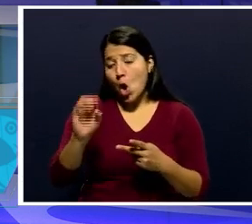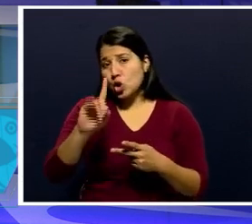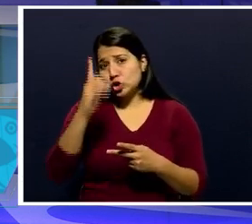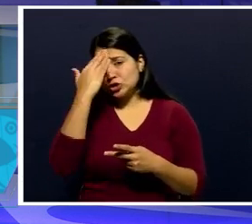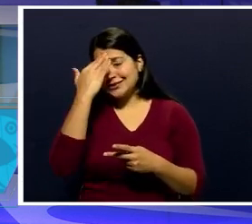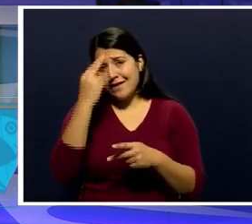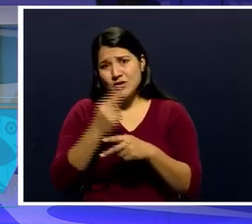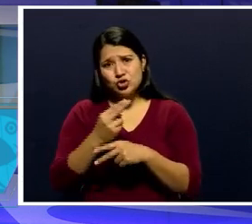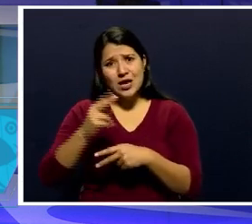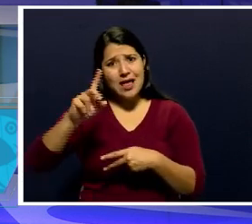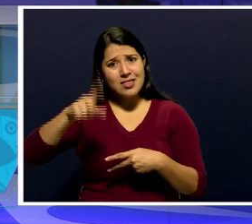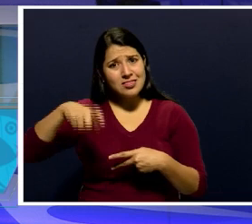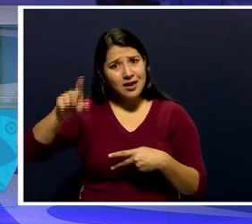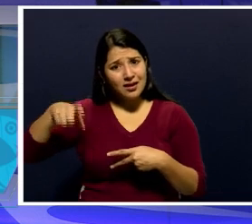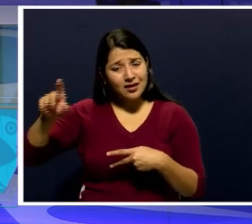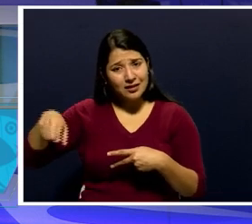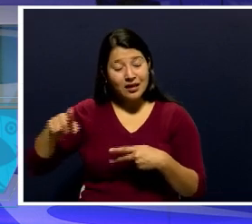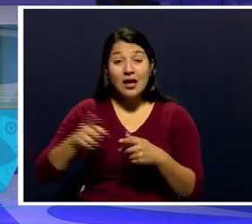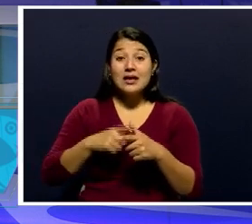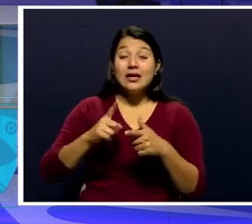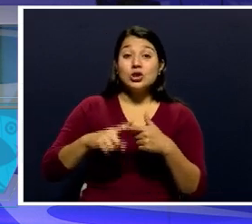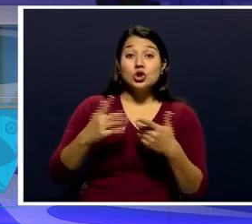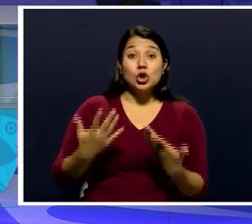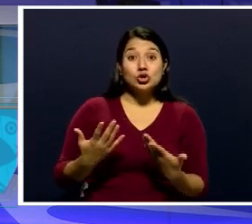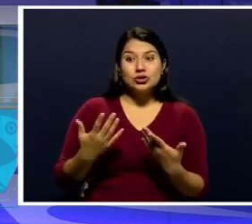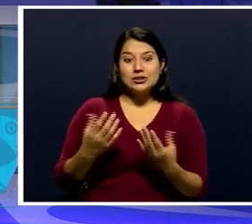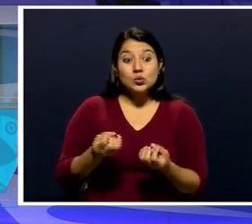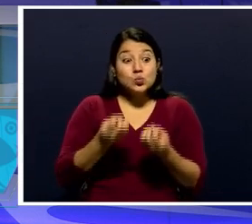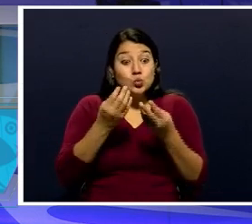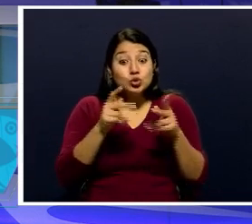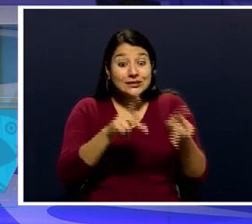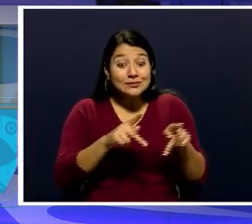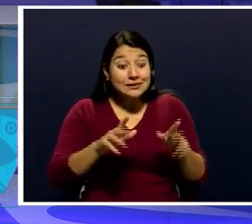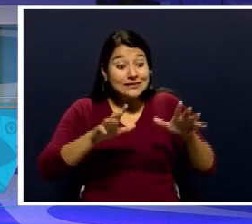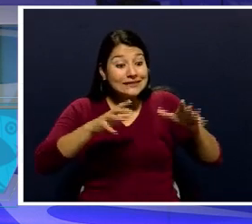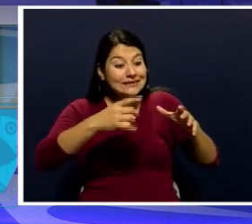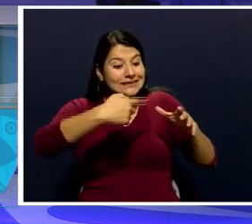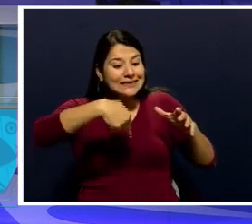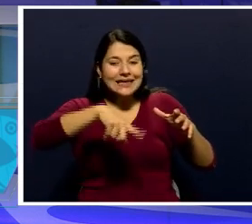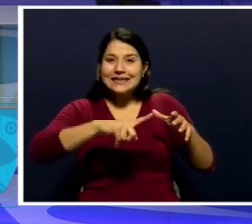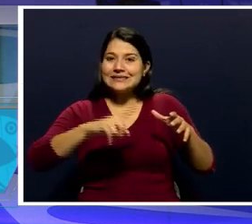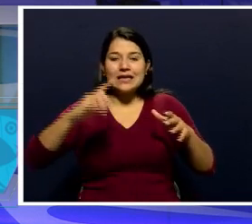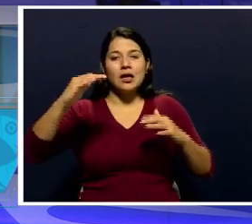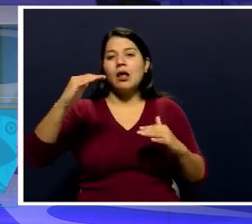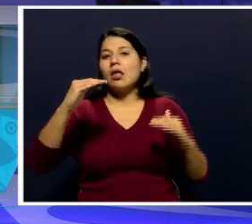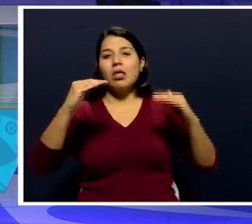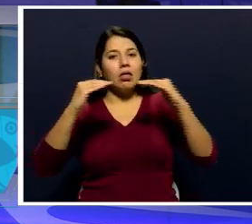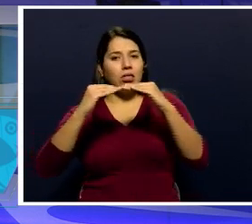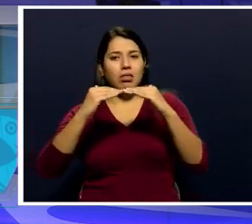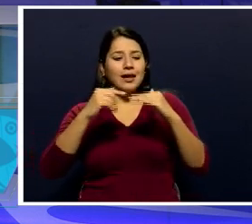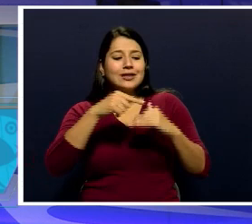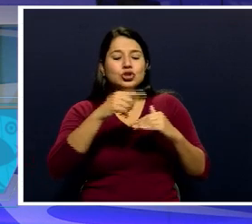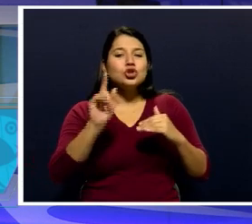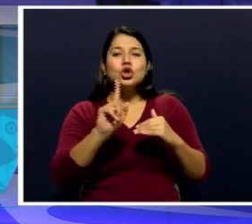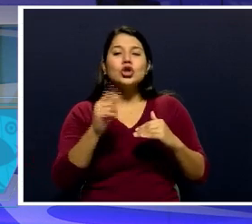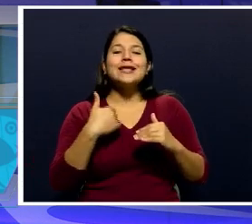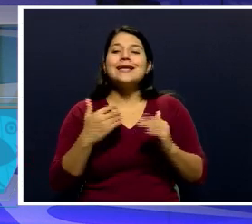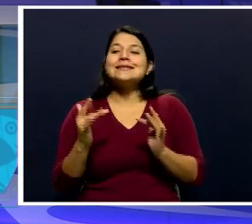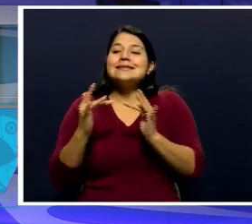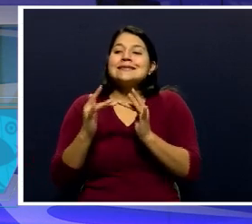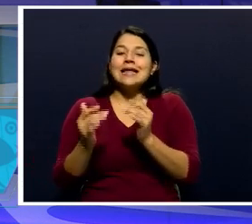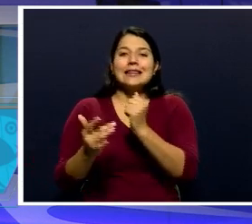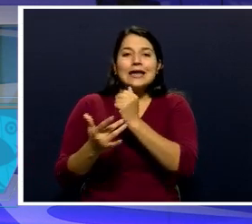que están más lejanas al mundo informático, digital, virtual, son personas que están